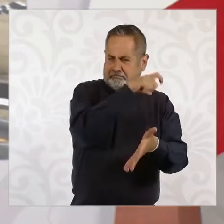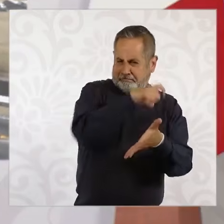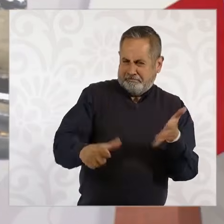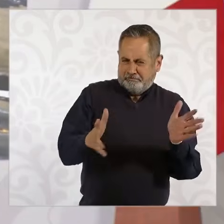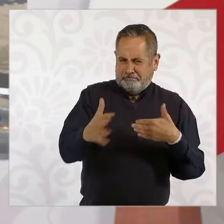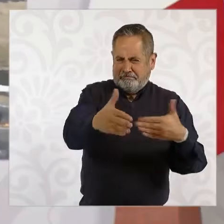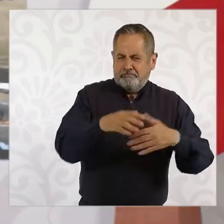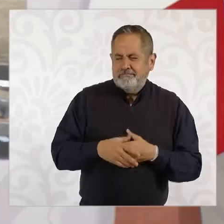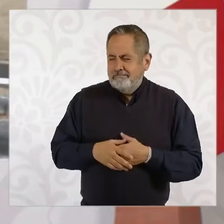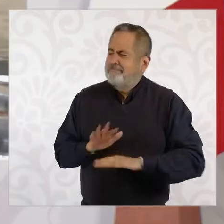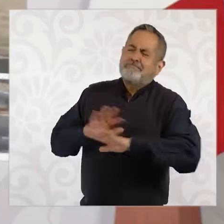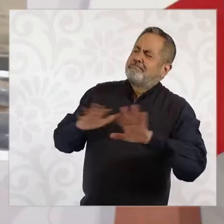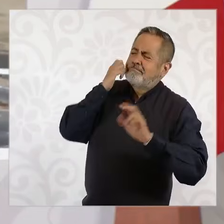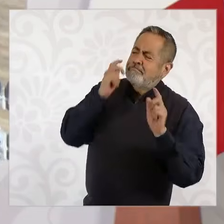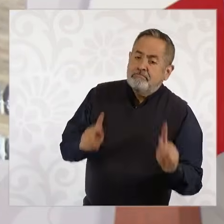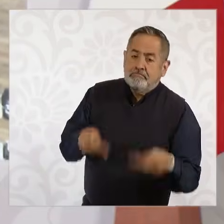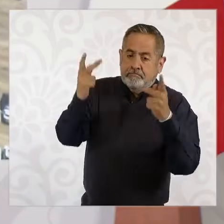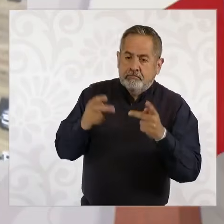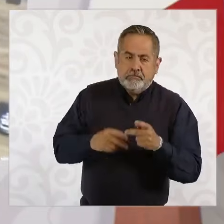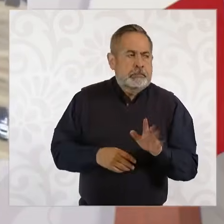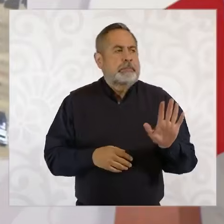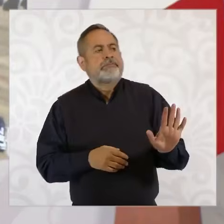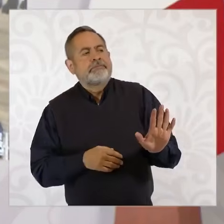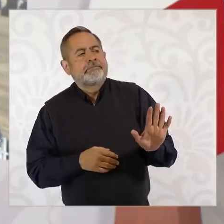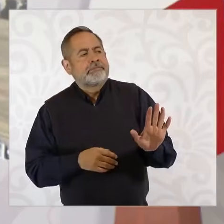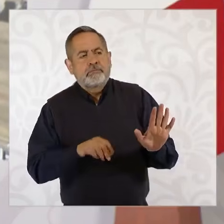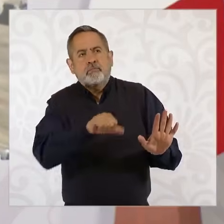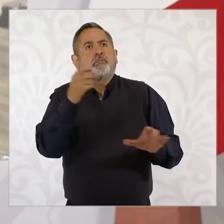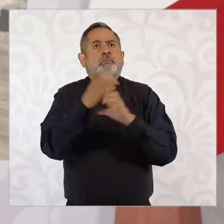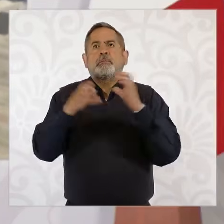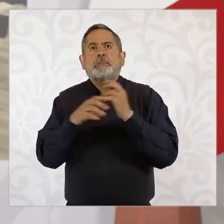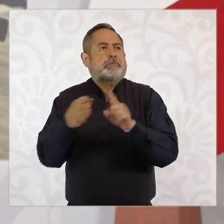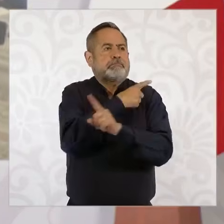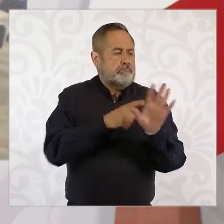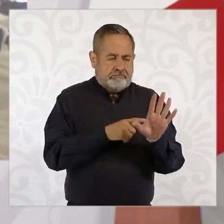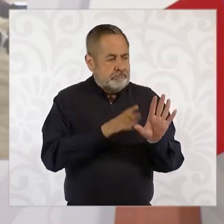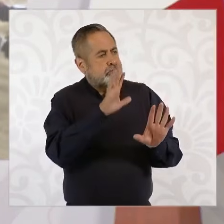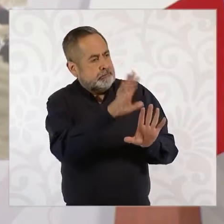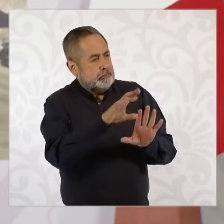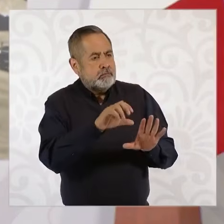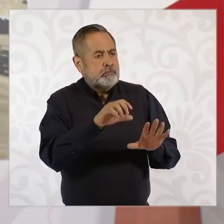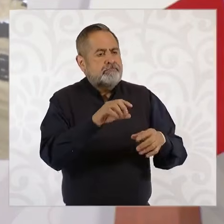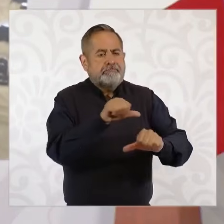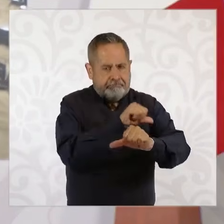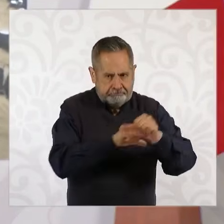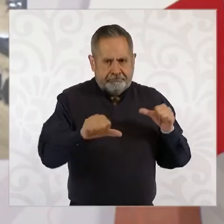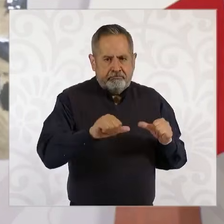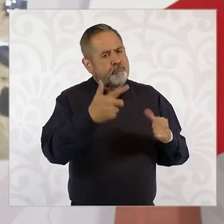quieren vender en 5 años, pues no se venda para otro uso de suelo, sino que venga otra empresa a invertir